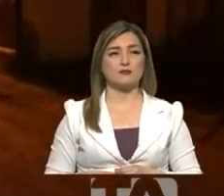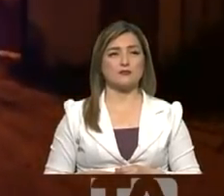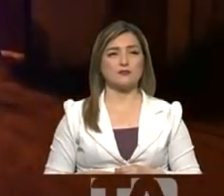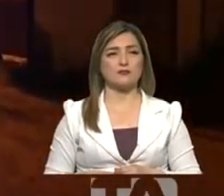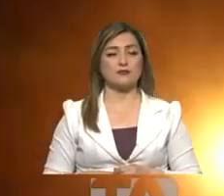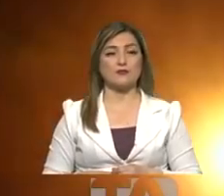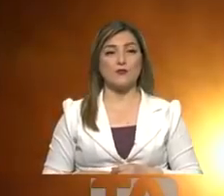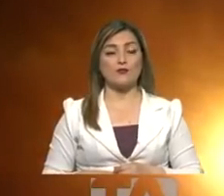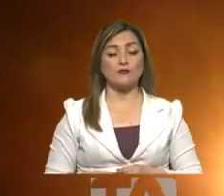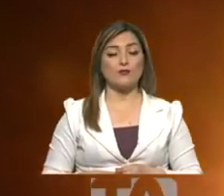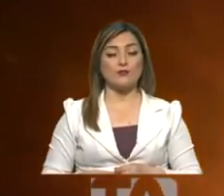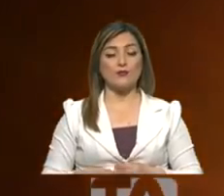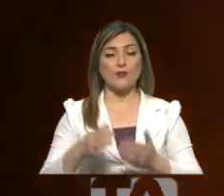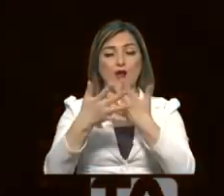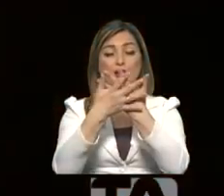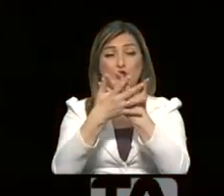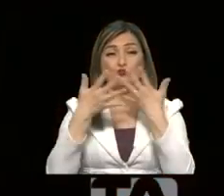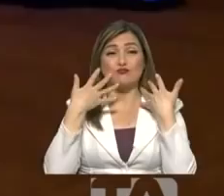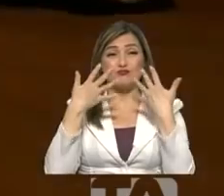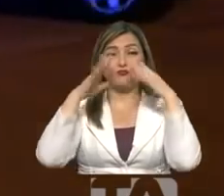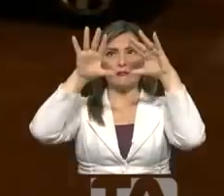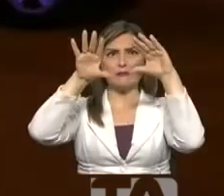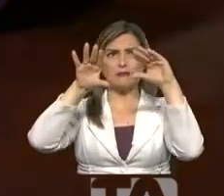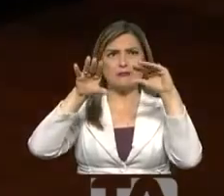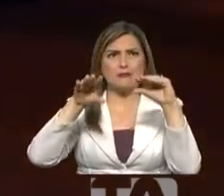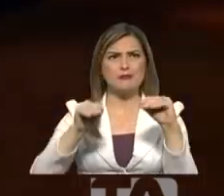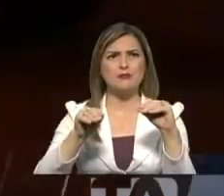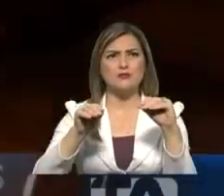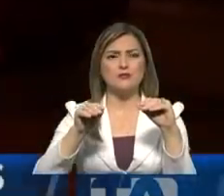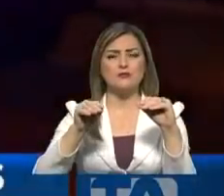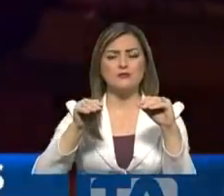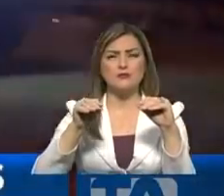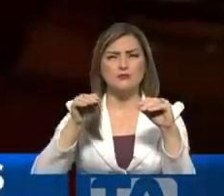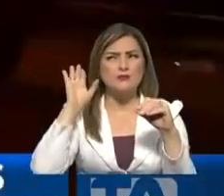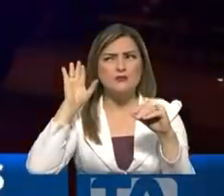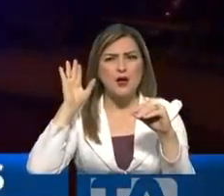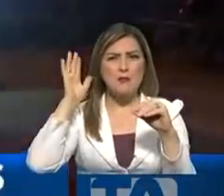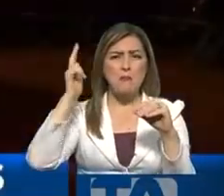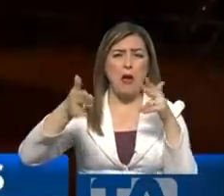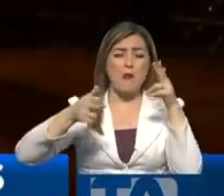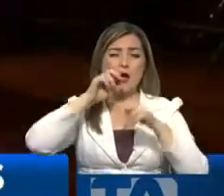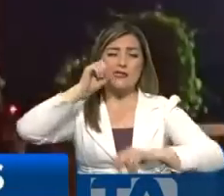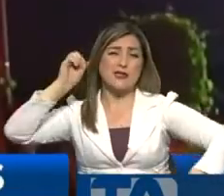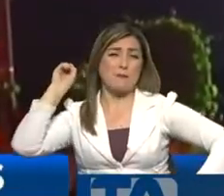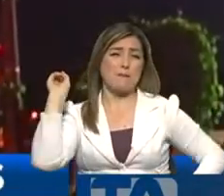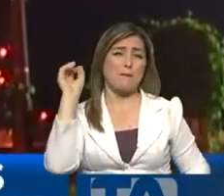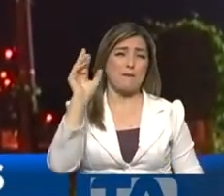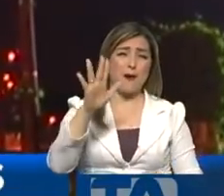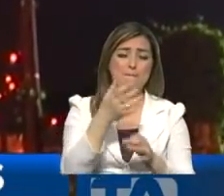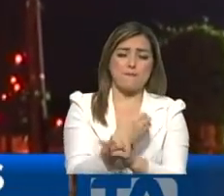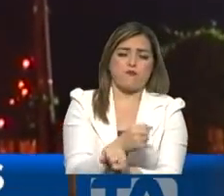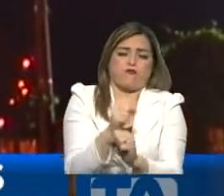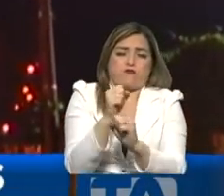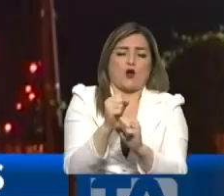En la penitenciaría del litoral se apagaron las luces y se escucharon detonaciones producto de la explosión de 4 granadas que habrían sido lanzadas